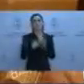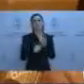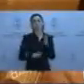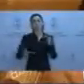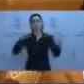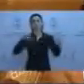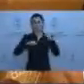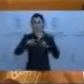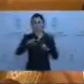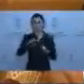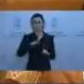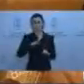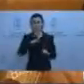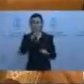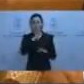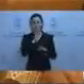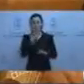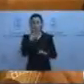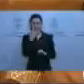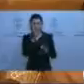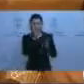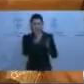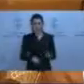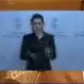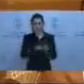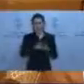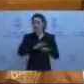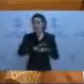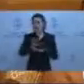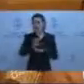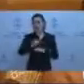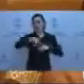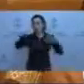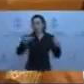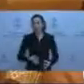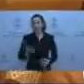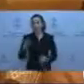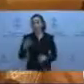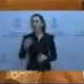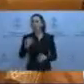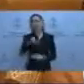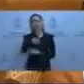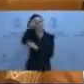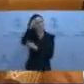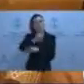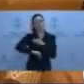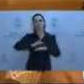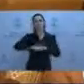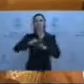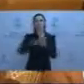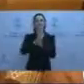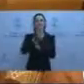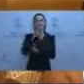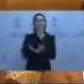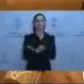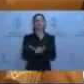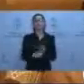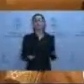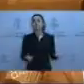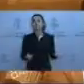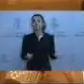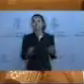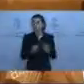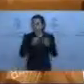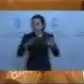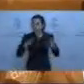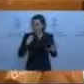actitud, porque si usted no cumple la ley, le aseguro que nosotros vamos a hacer que la cumpla, en este caso. Y se lo digo